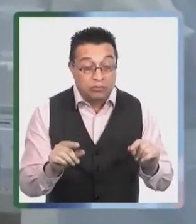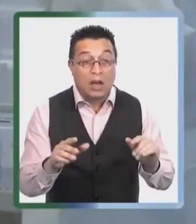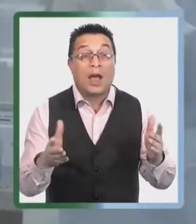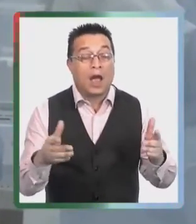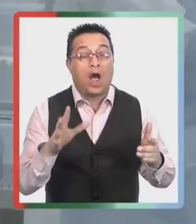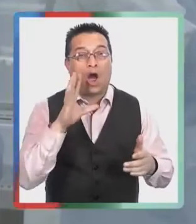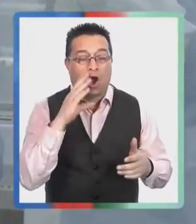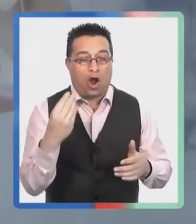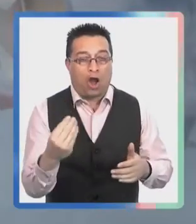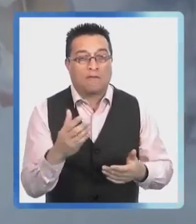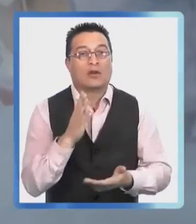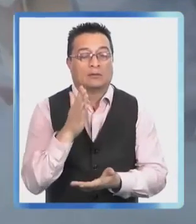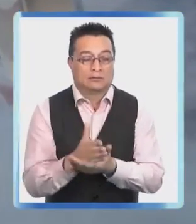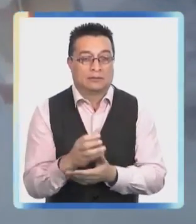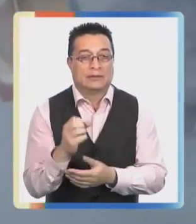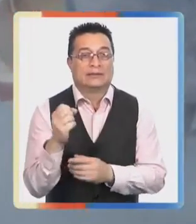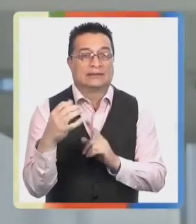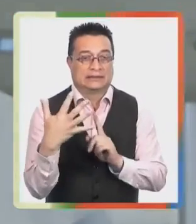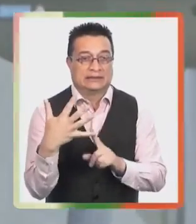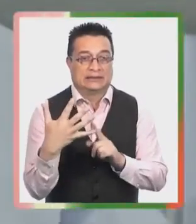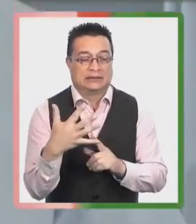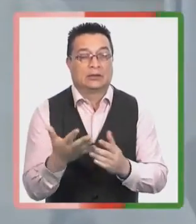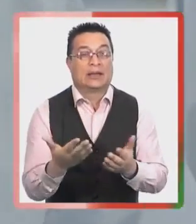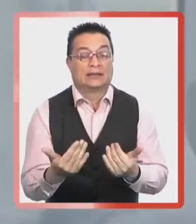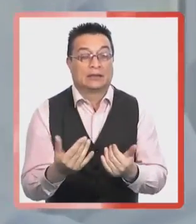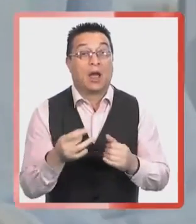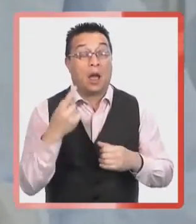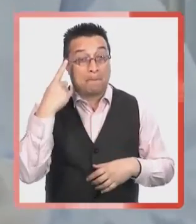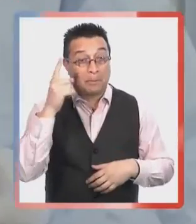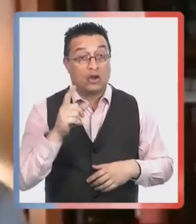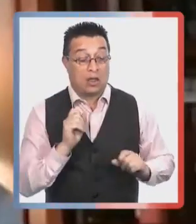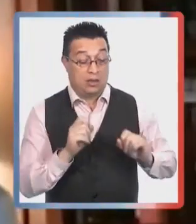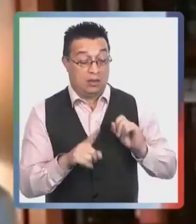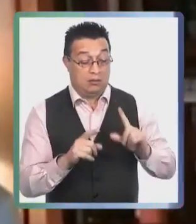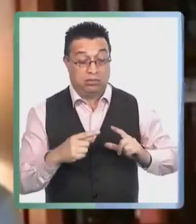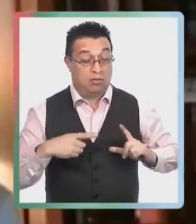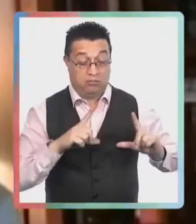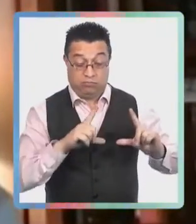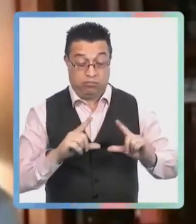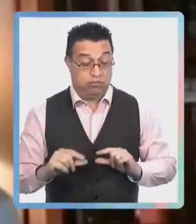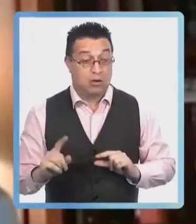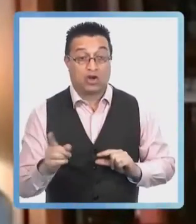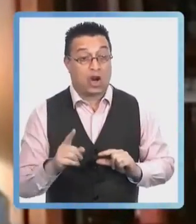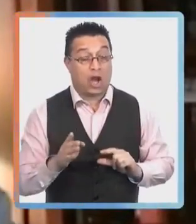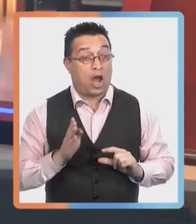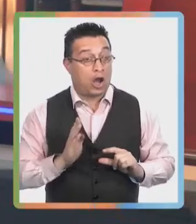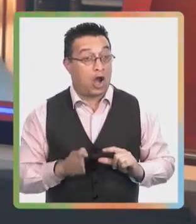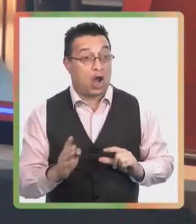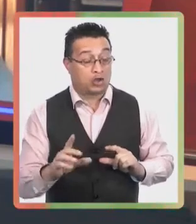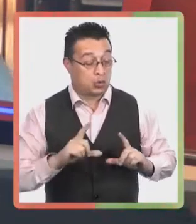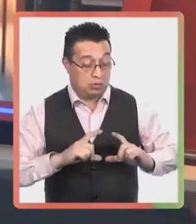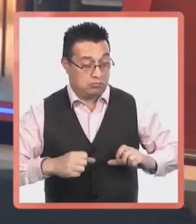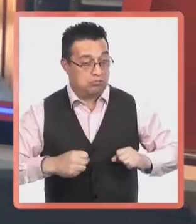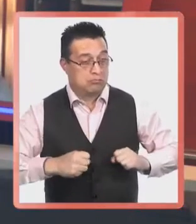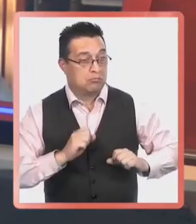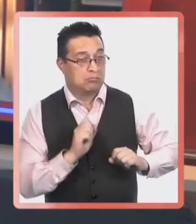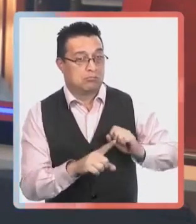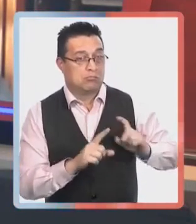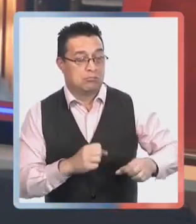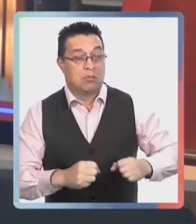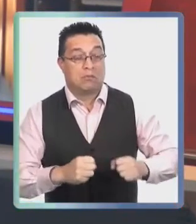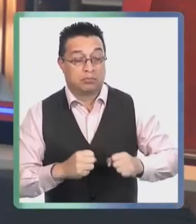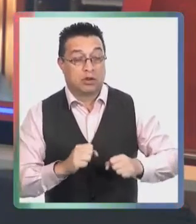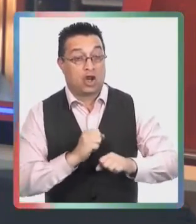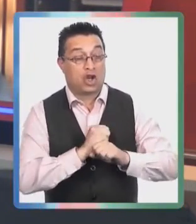sinónimos, obviamente que va a haber que colocar una quinta dosis. Pero si las defensas no disminuyen, si se mantienen altos los